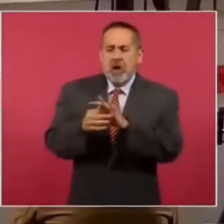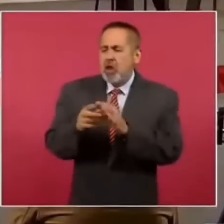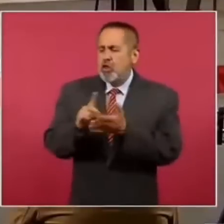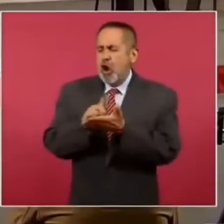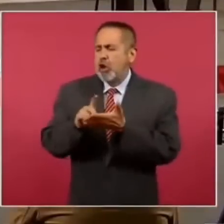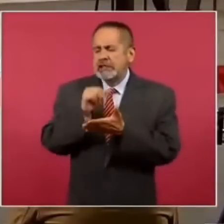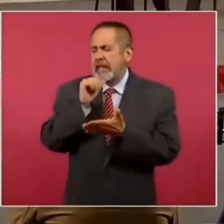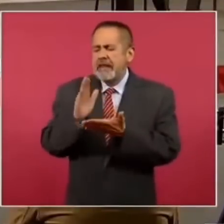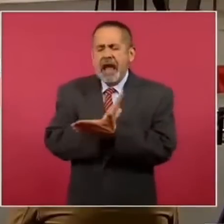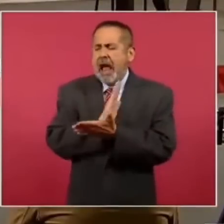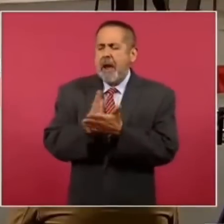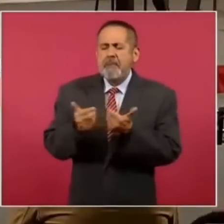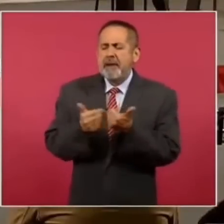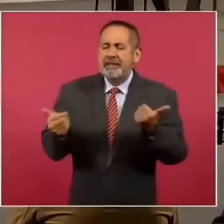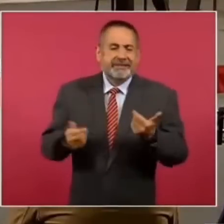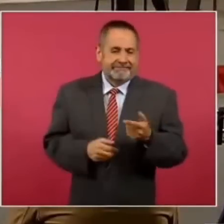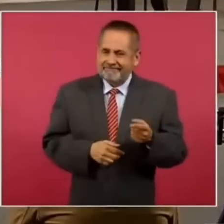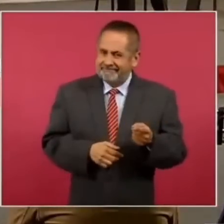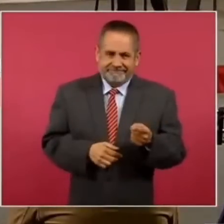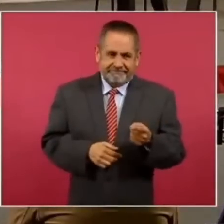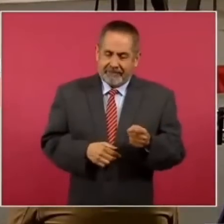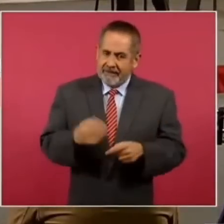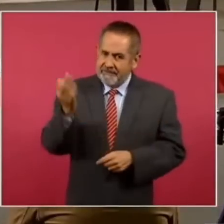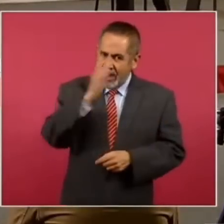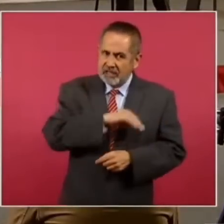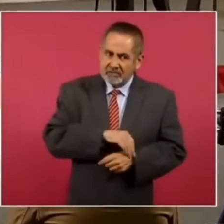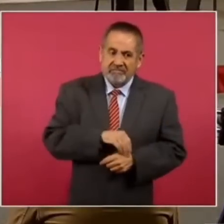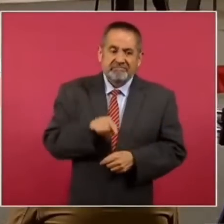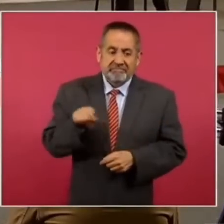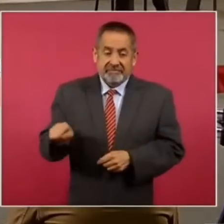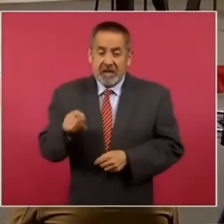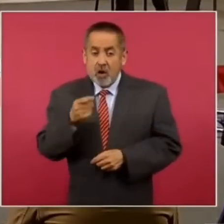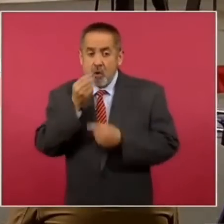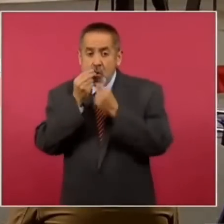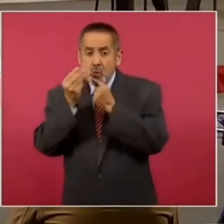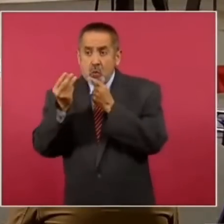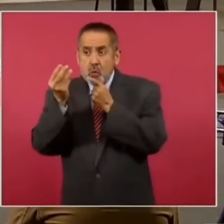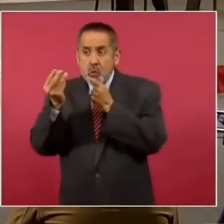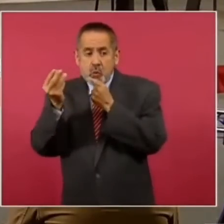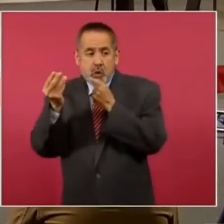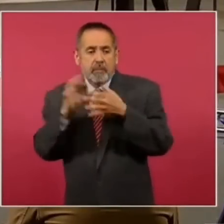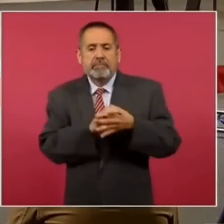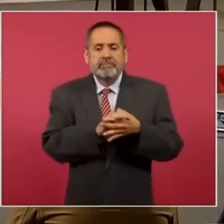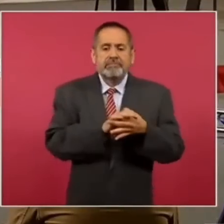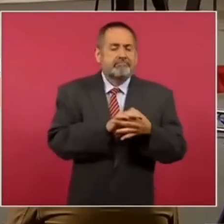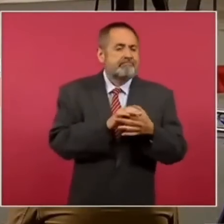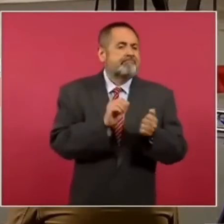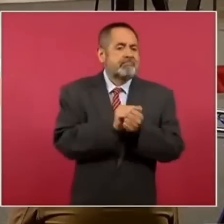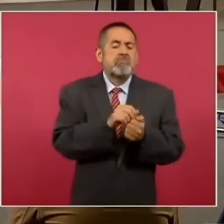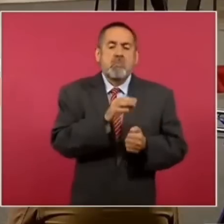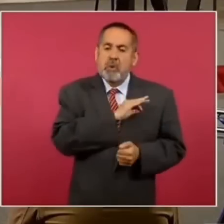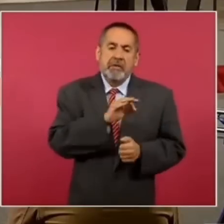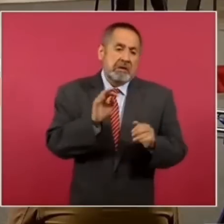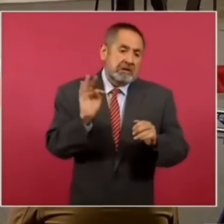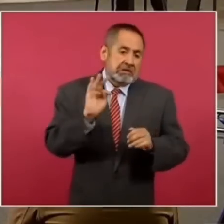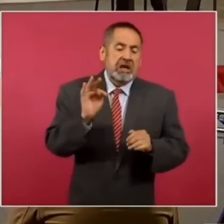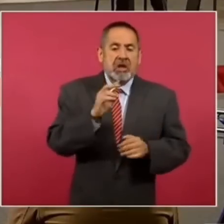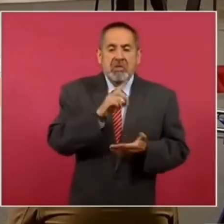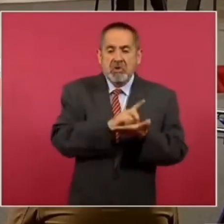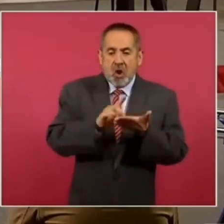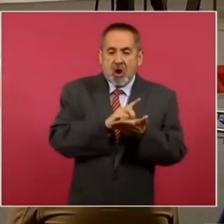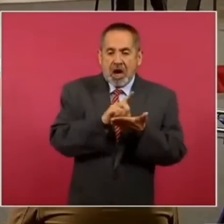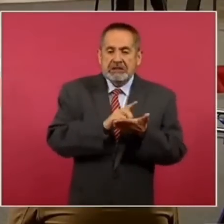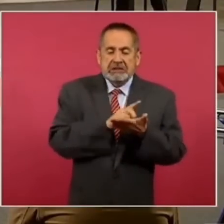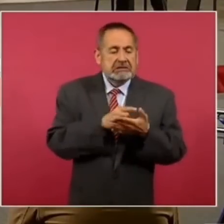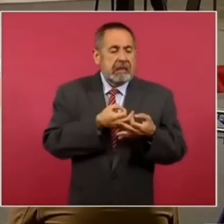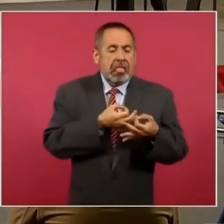falso. Se asocian con drogas en múltiples maneras, pero incluyendo la posibilidad de que ciertas otras